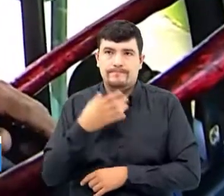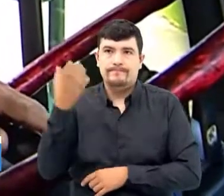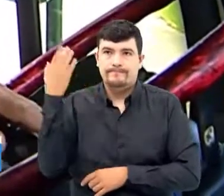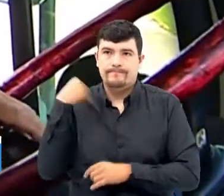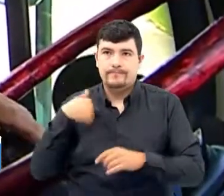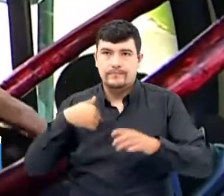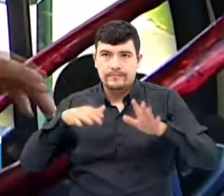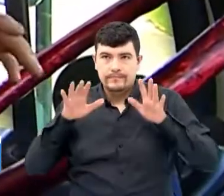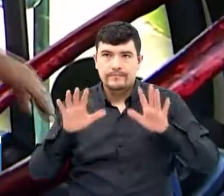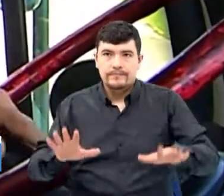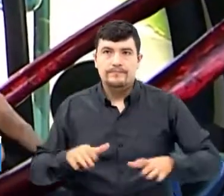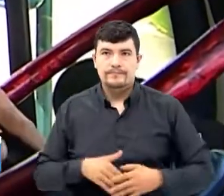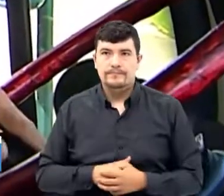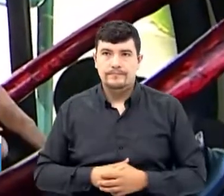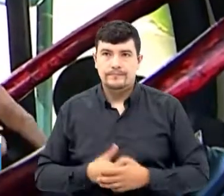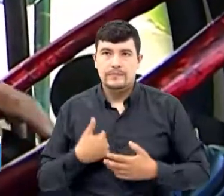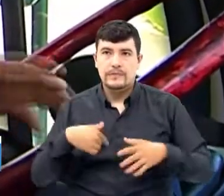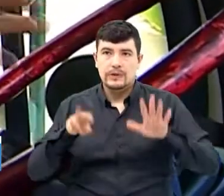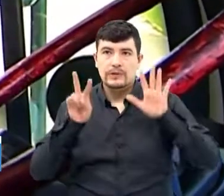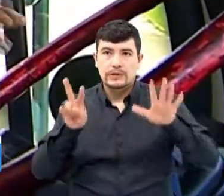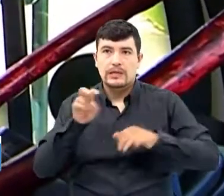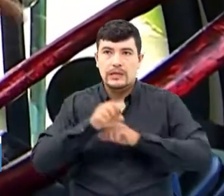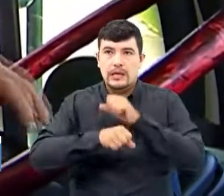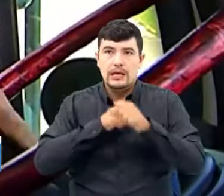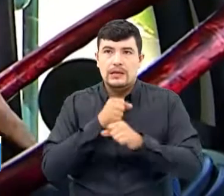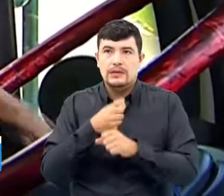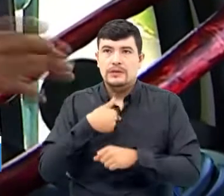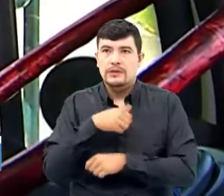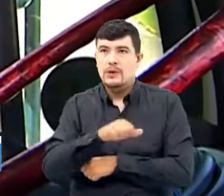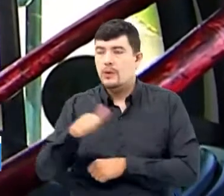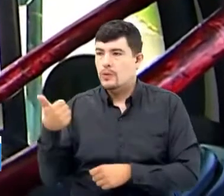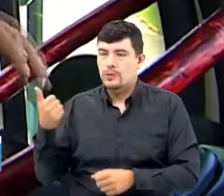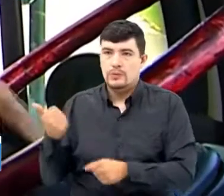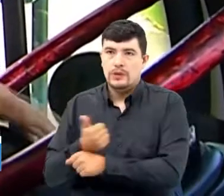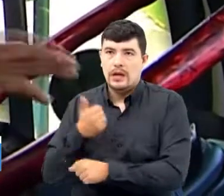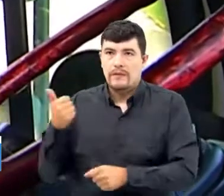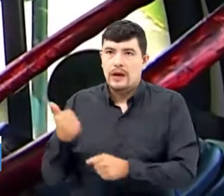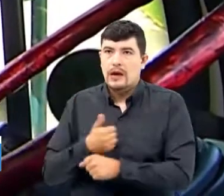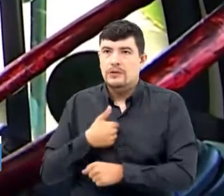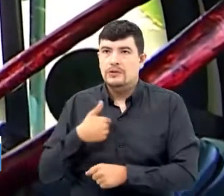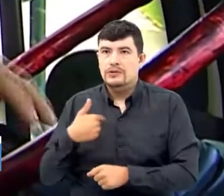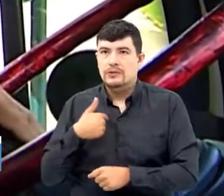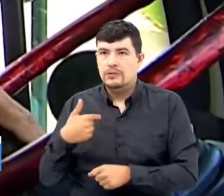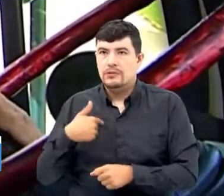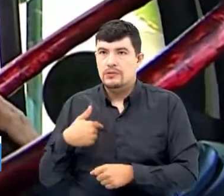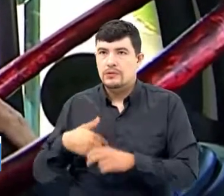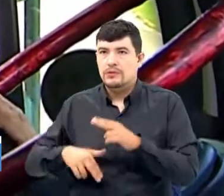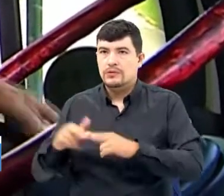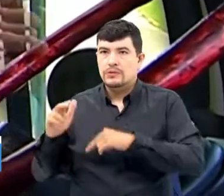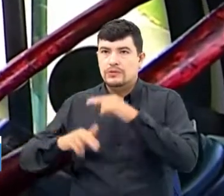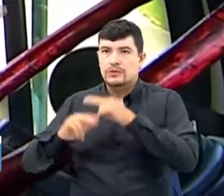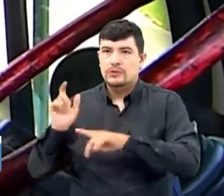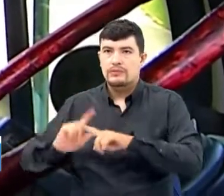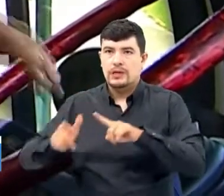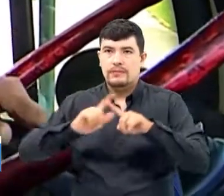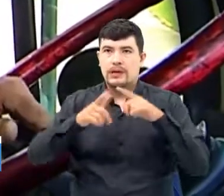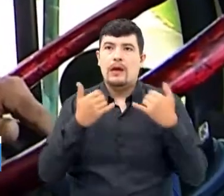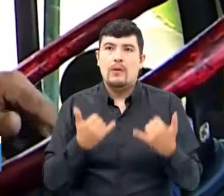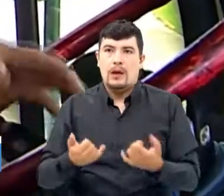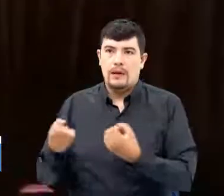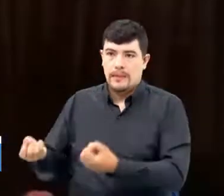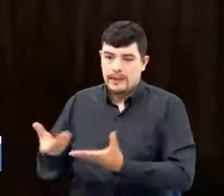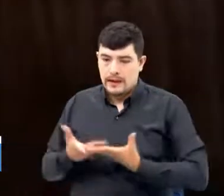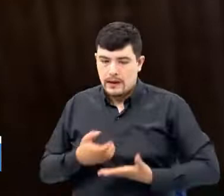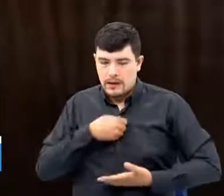Estuve parado en el transcurso de los 7 años, estuve ejerciendo estos trabajos por ahí, así como hice construcción y cuestión, y ahora me dio una oportunidad otra